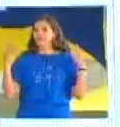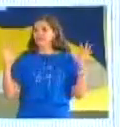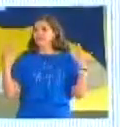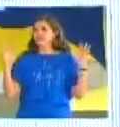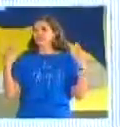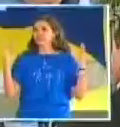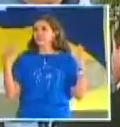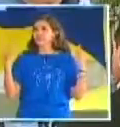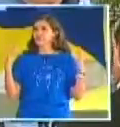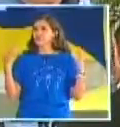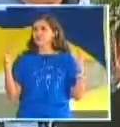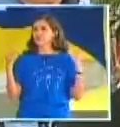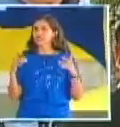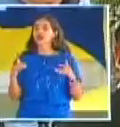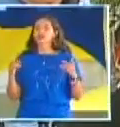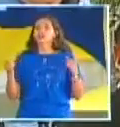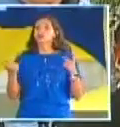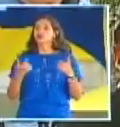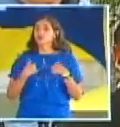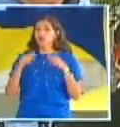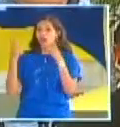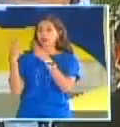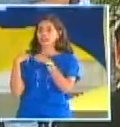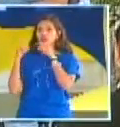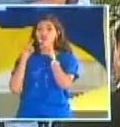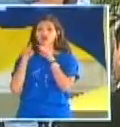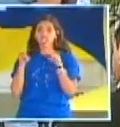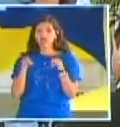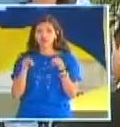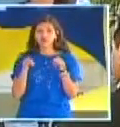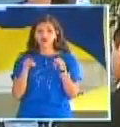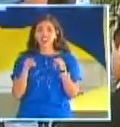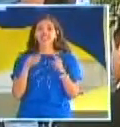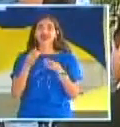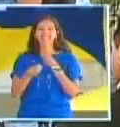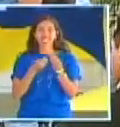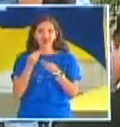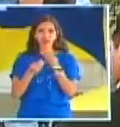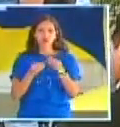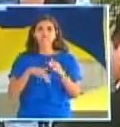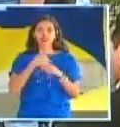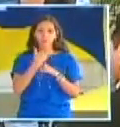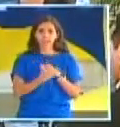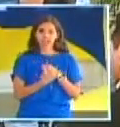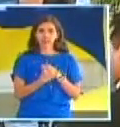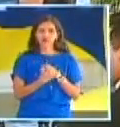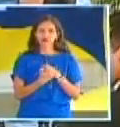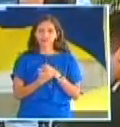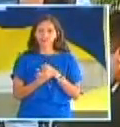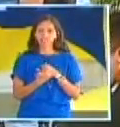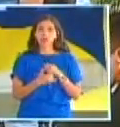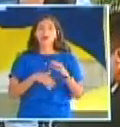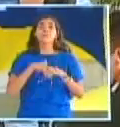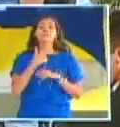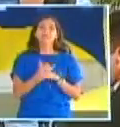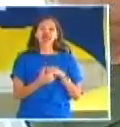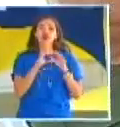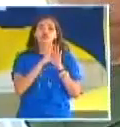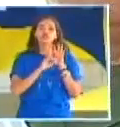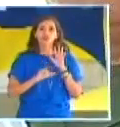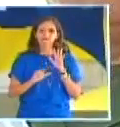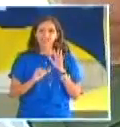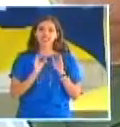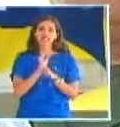Yo los encargo a ustedes de que hagamos ese plan, plan constituyente